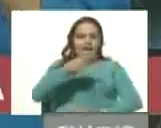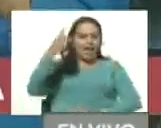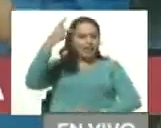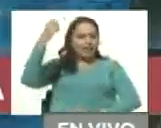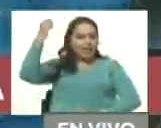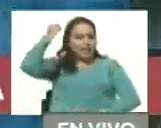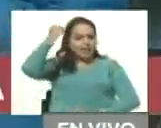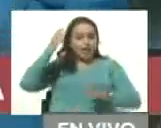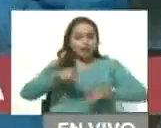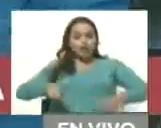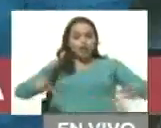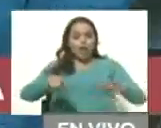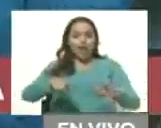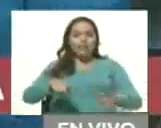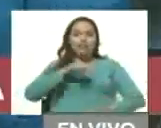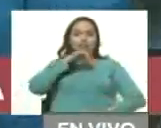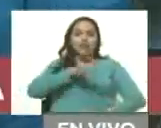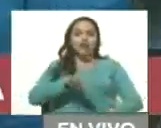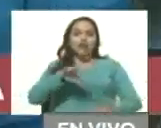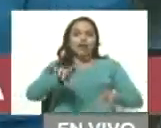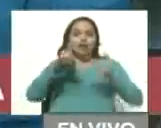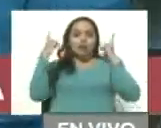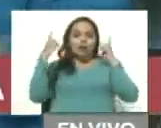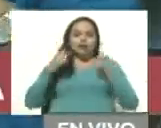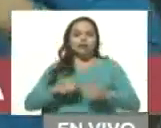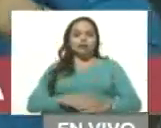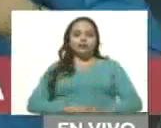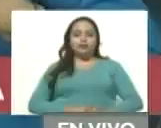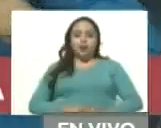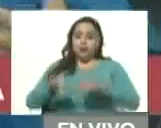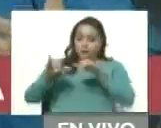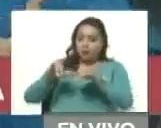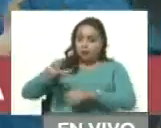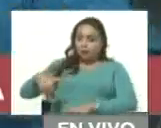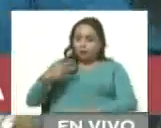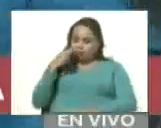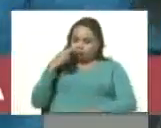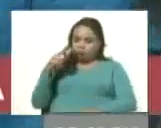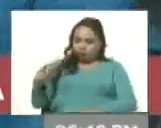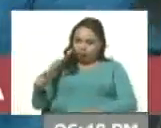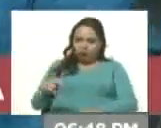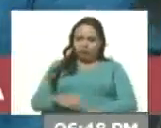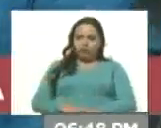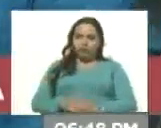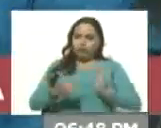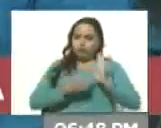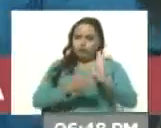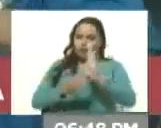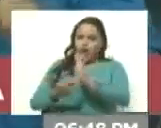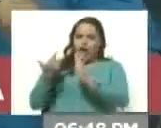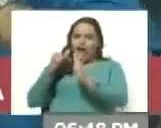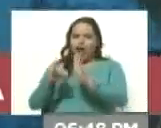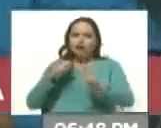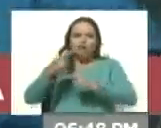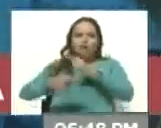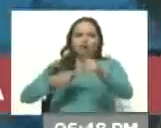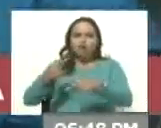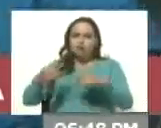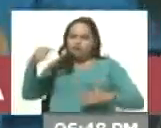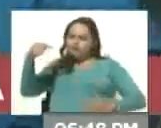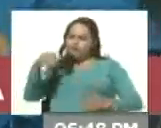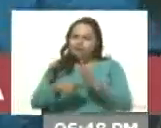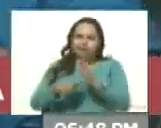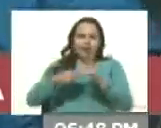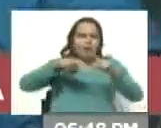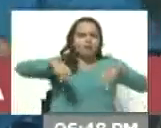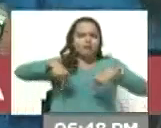al casco colonial de la guaira el cual pudimos ver con nuestras cámaras está viviendo un profundo proceso